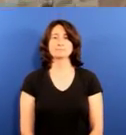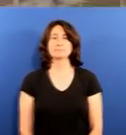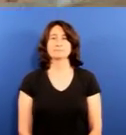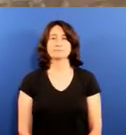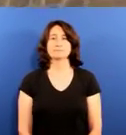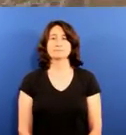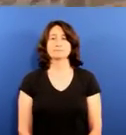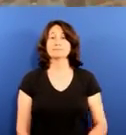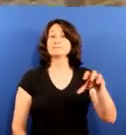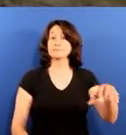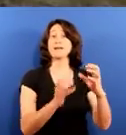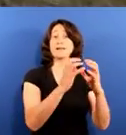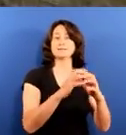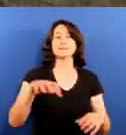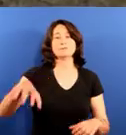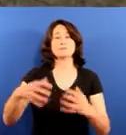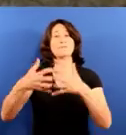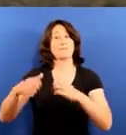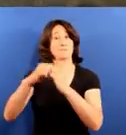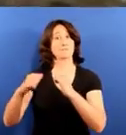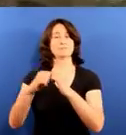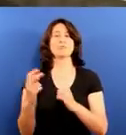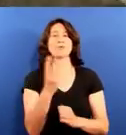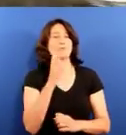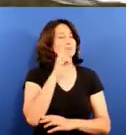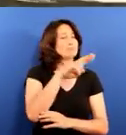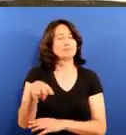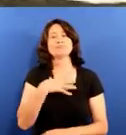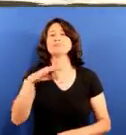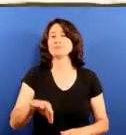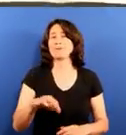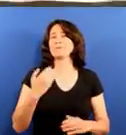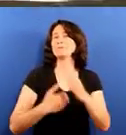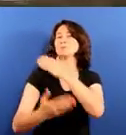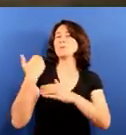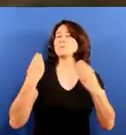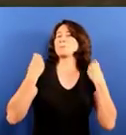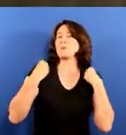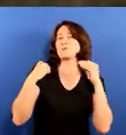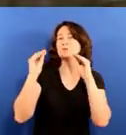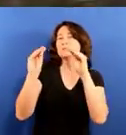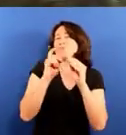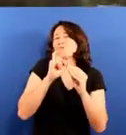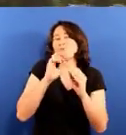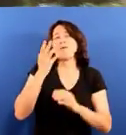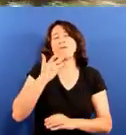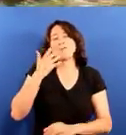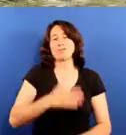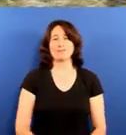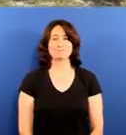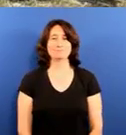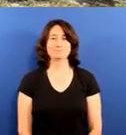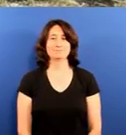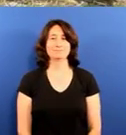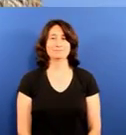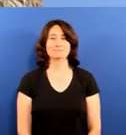la única torre de Vizcaya que merece la calificación de castillo por su sistema de murallas exterior. La ferrería El Poval